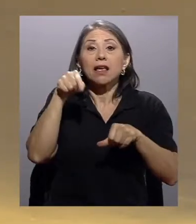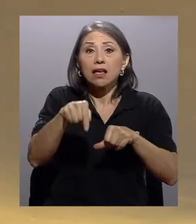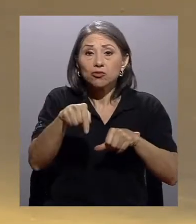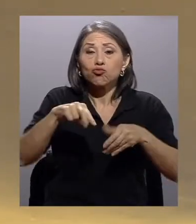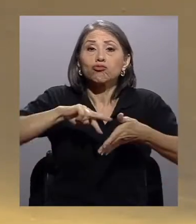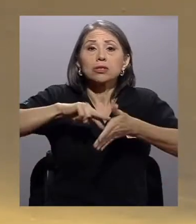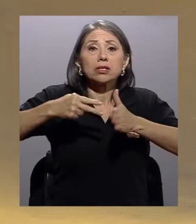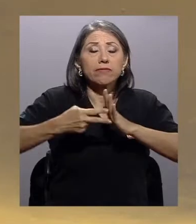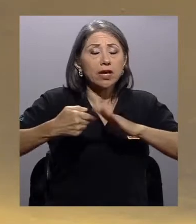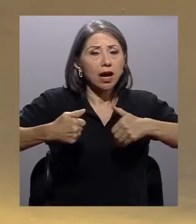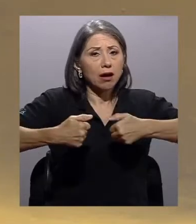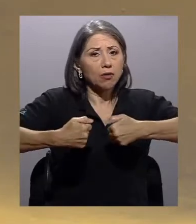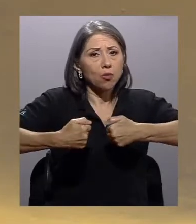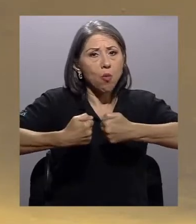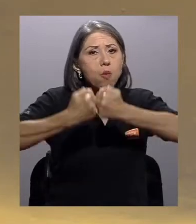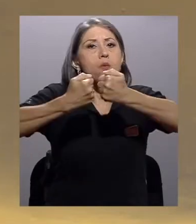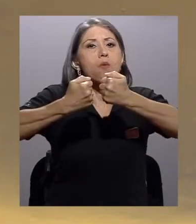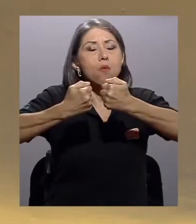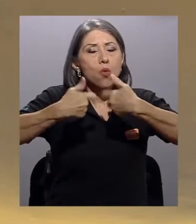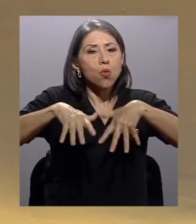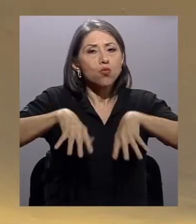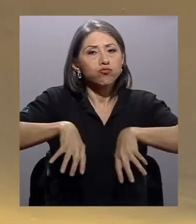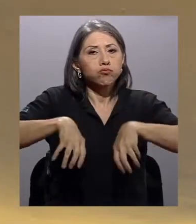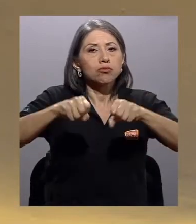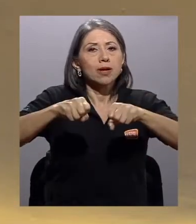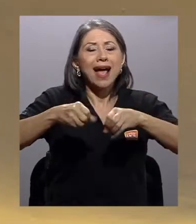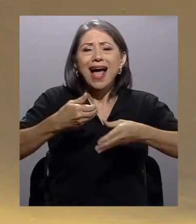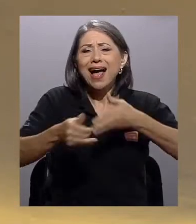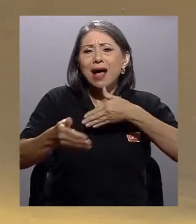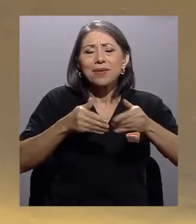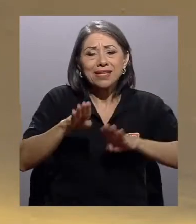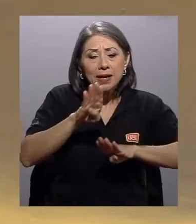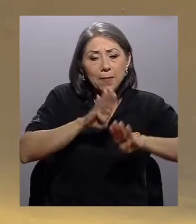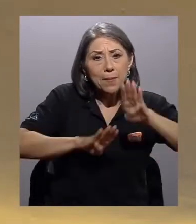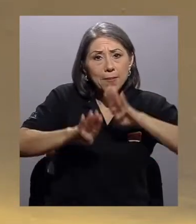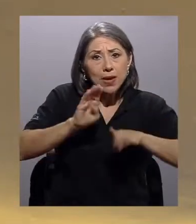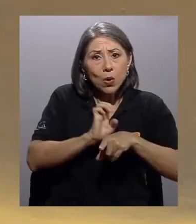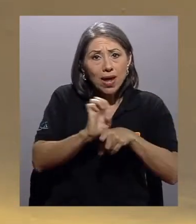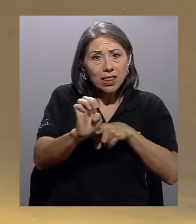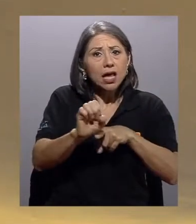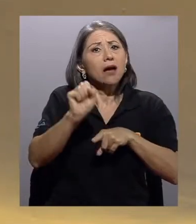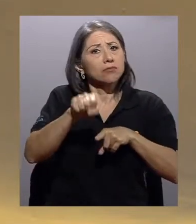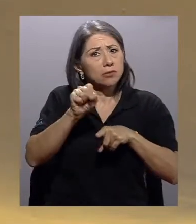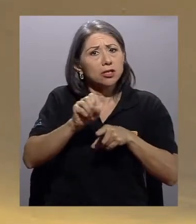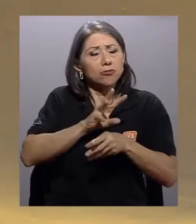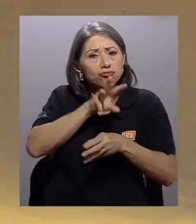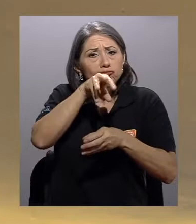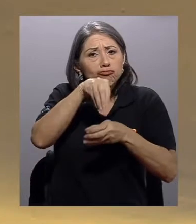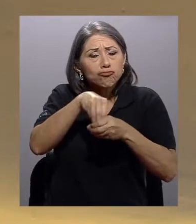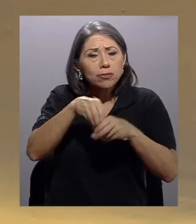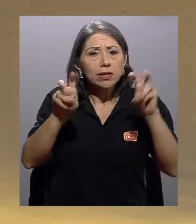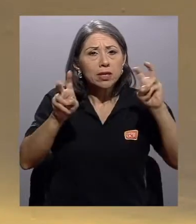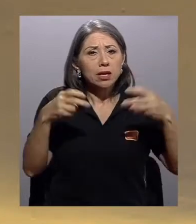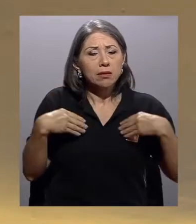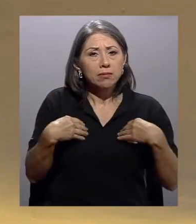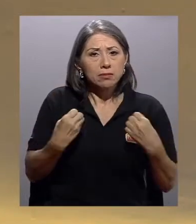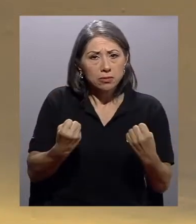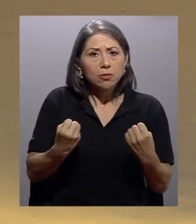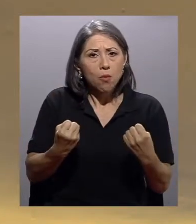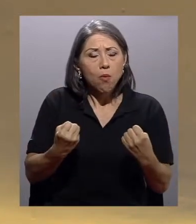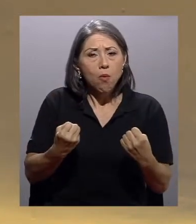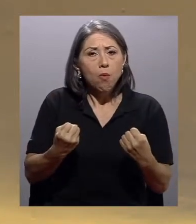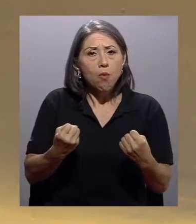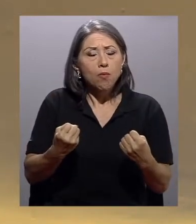esto representa un gran desafío, porque a pesar de que la bioética sí trata temas que tienen que ver con la salud,